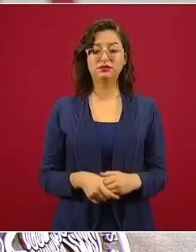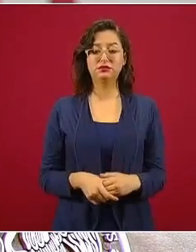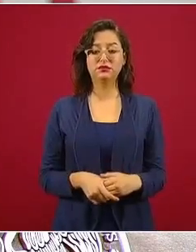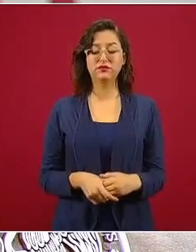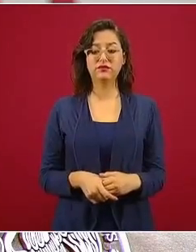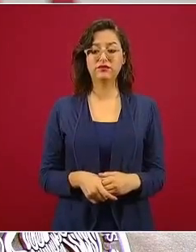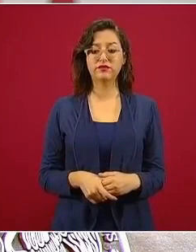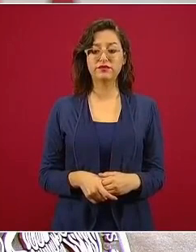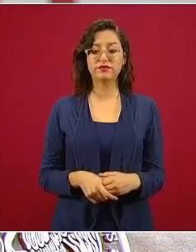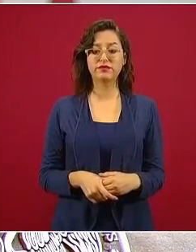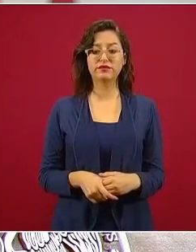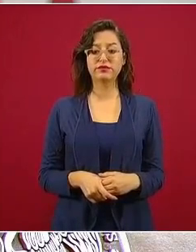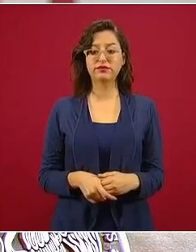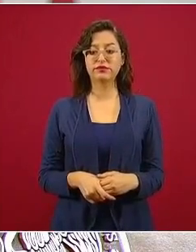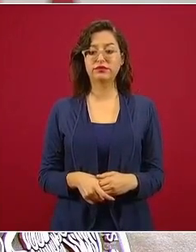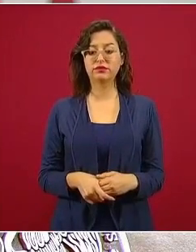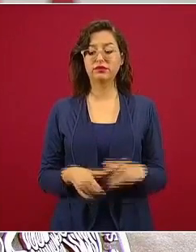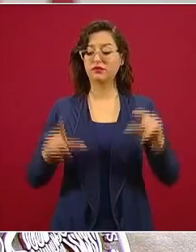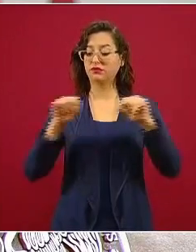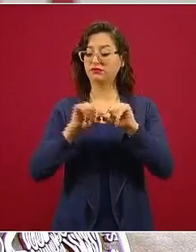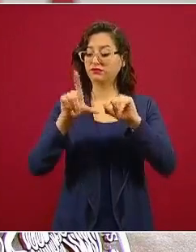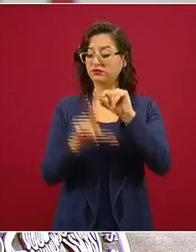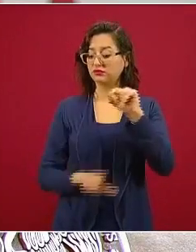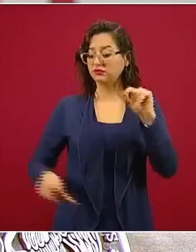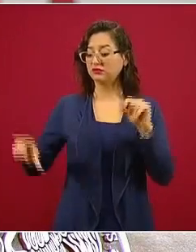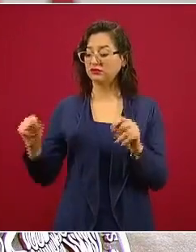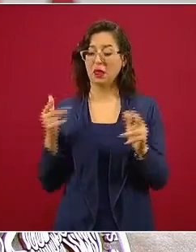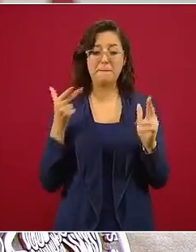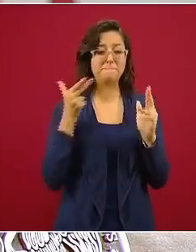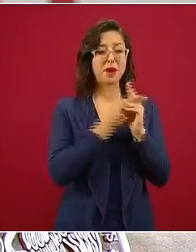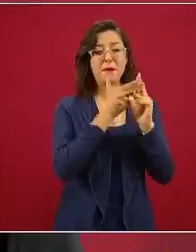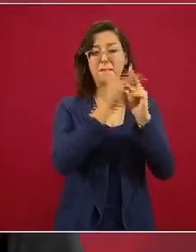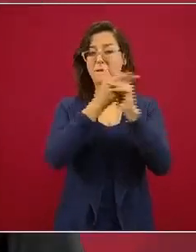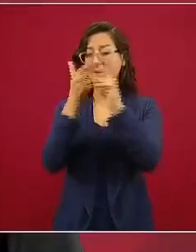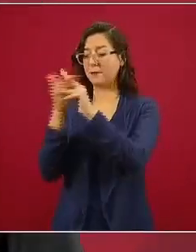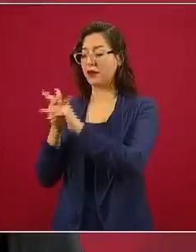de todos los homicidios que se cometen en el país,